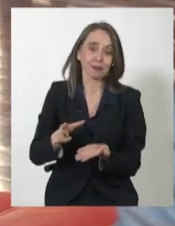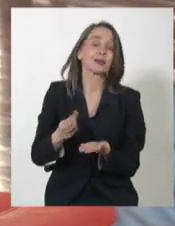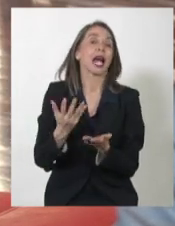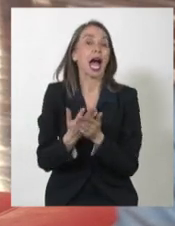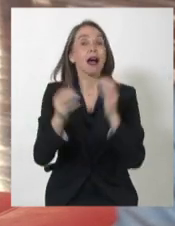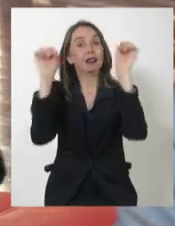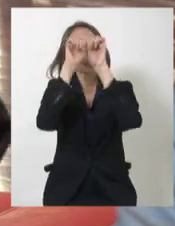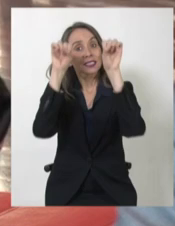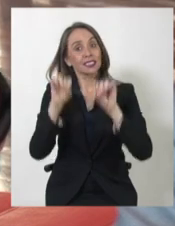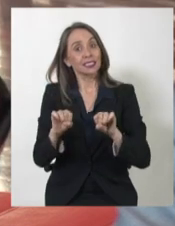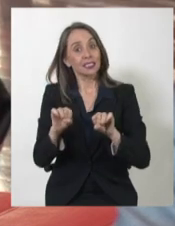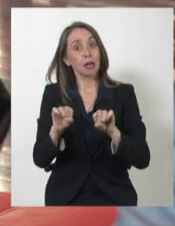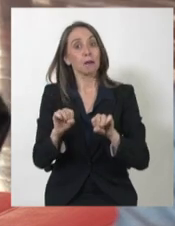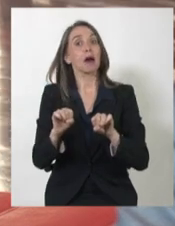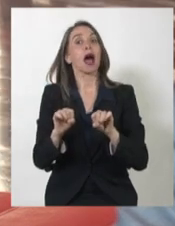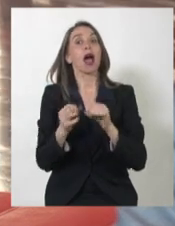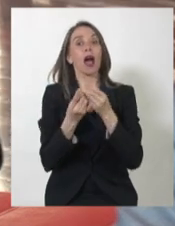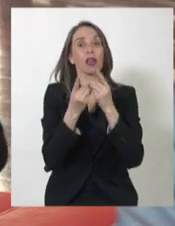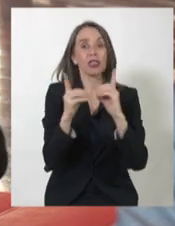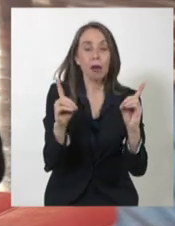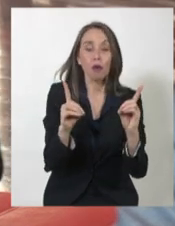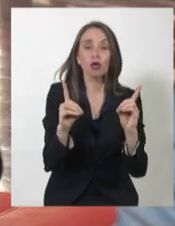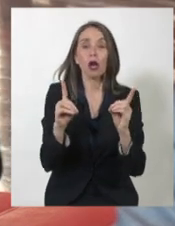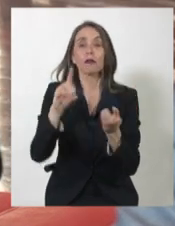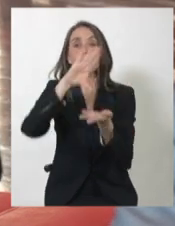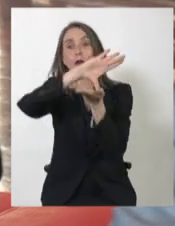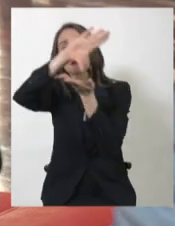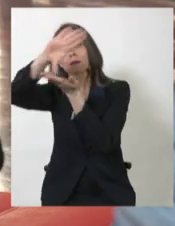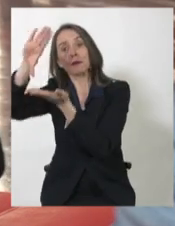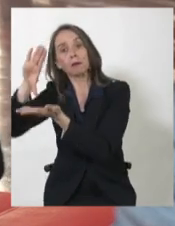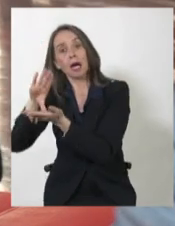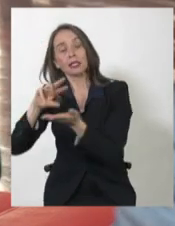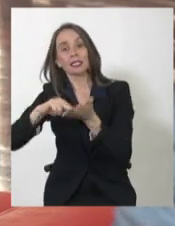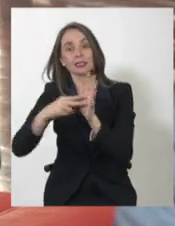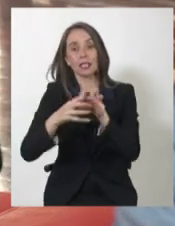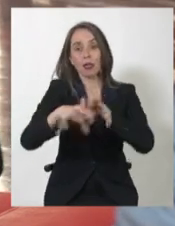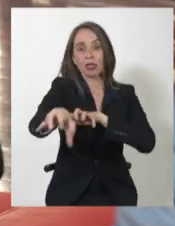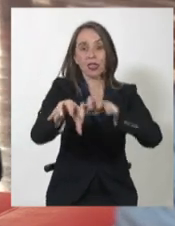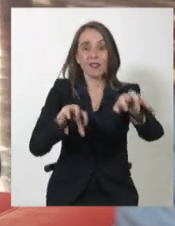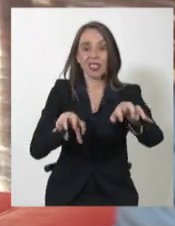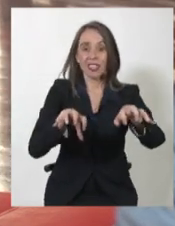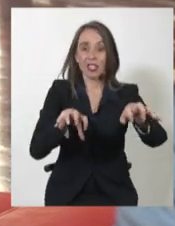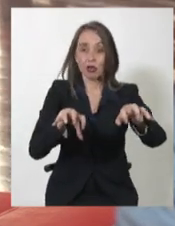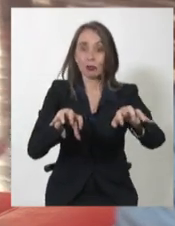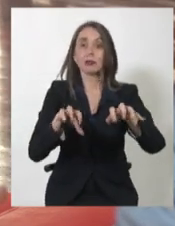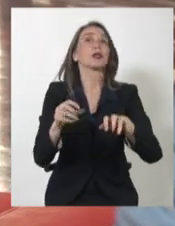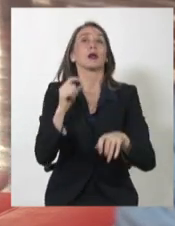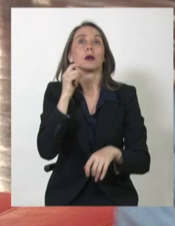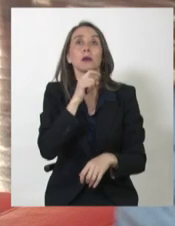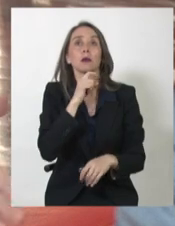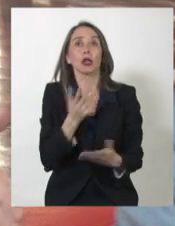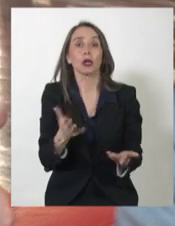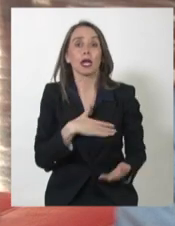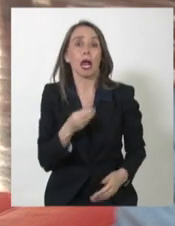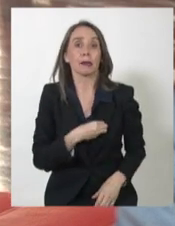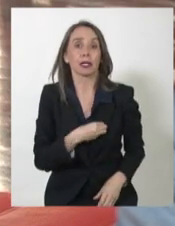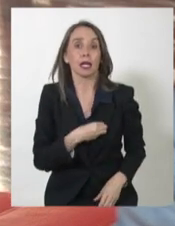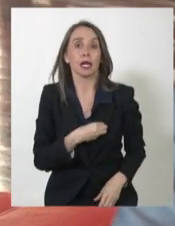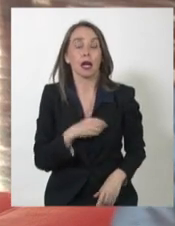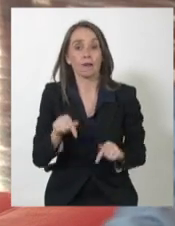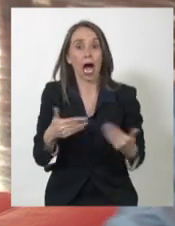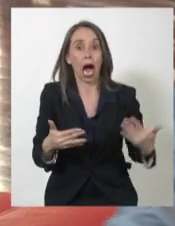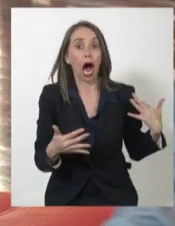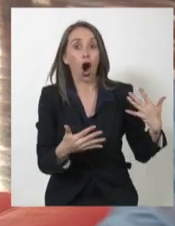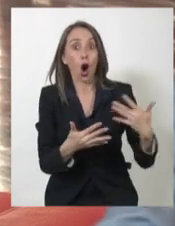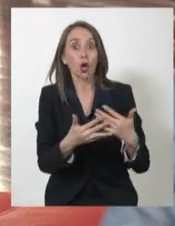sistemas democráticos y sociedades que están fragmentadas y quebradas, como lamentablemente está sucediendo hoy